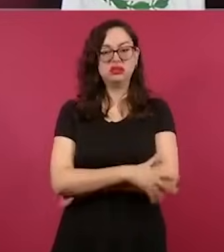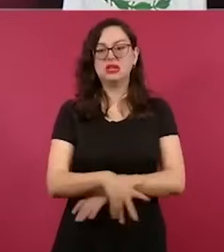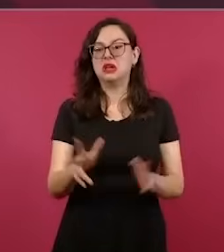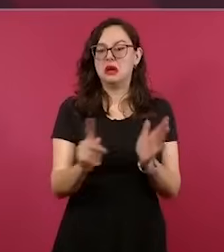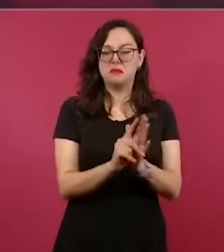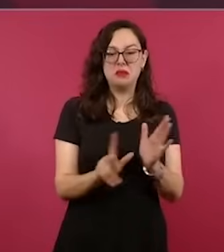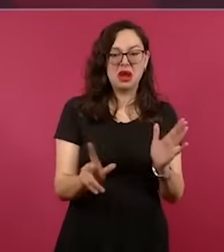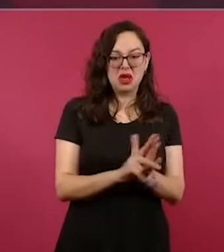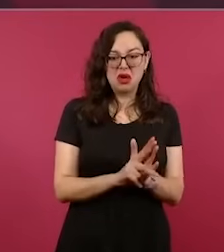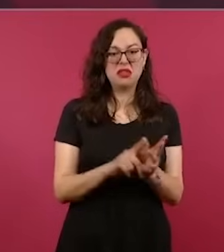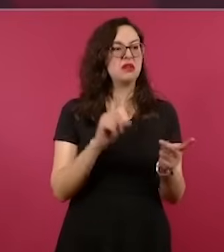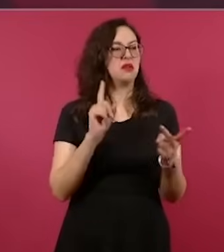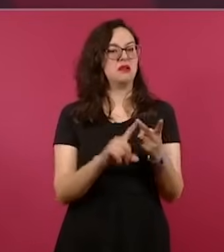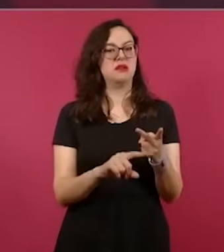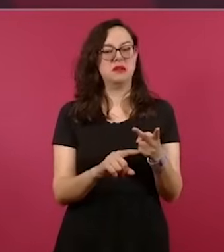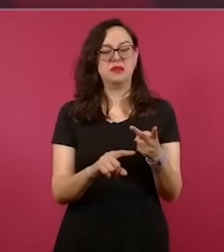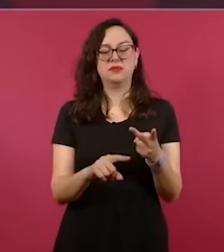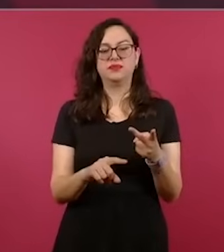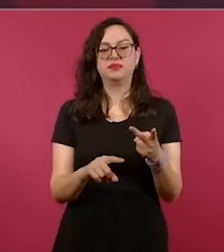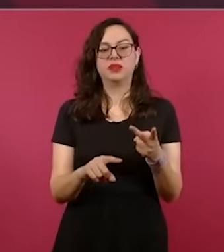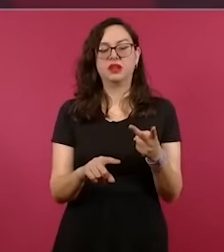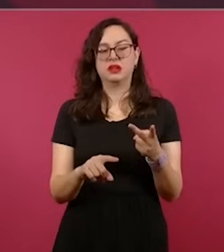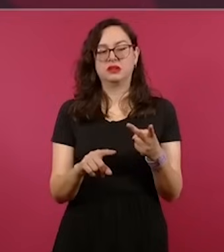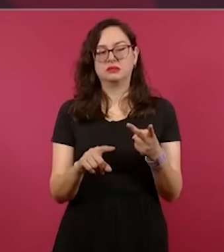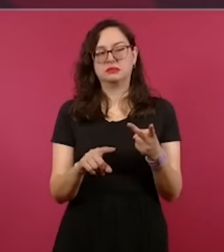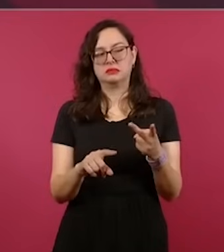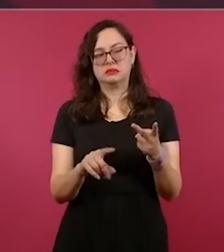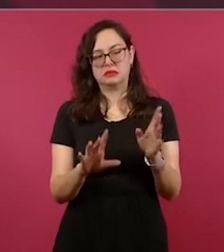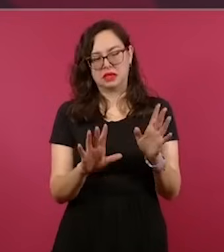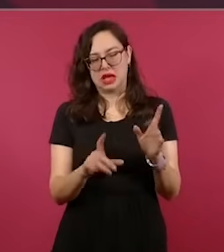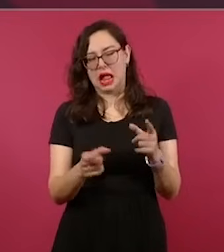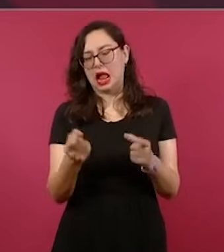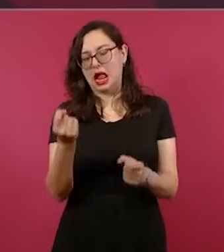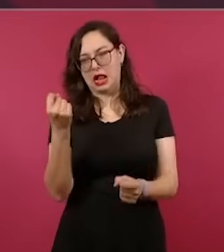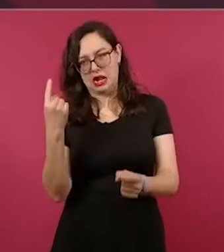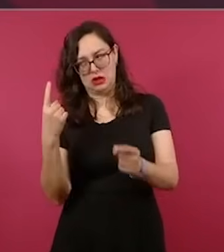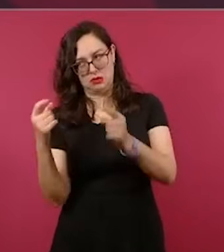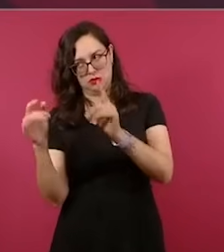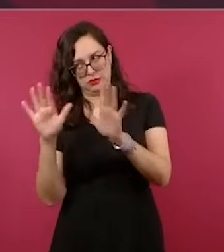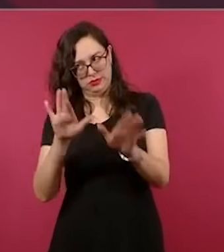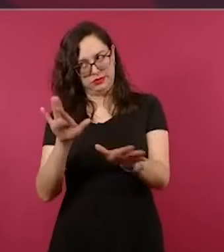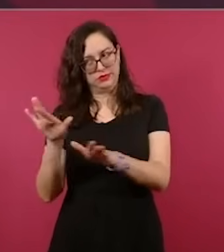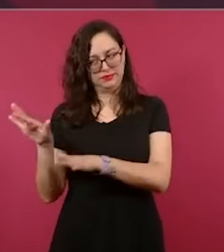periódicos, con excepciones honrosas, radios,